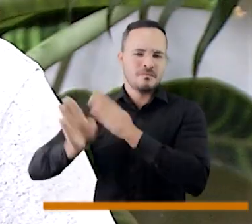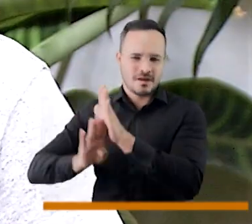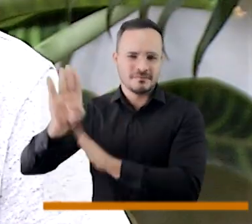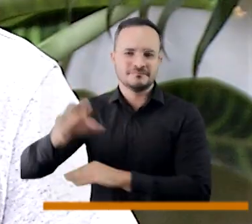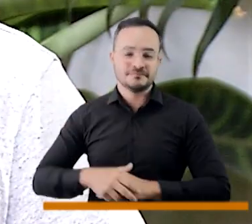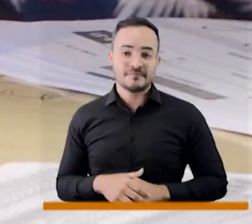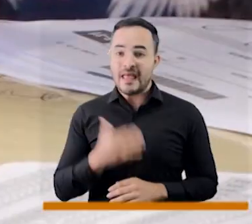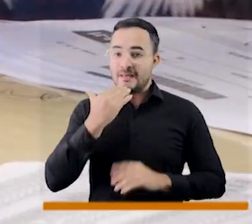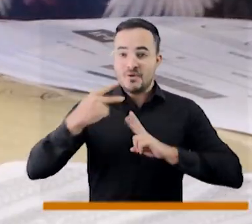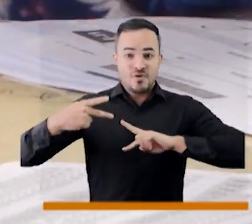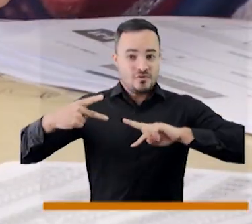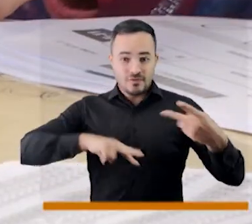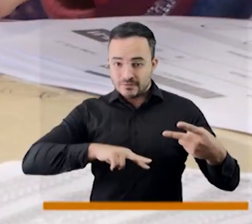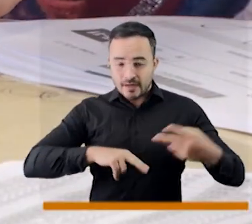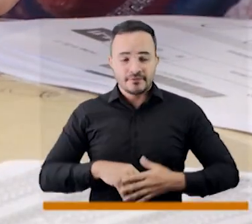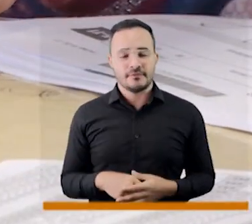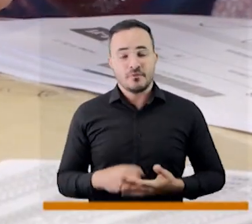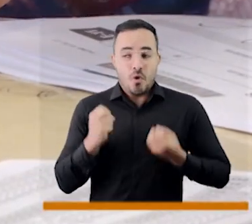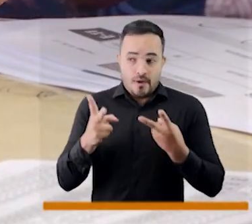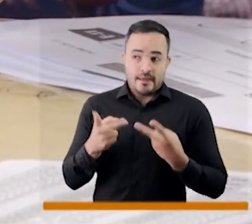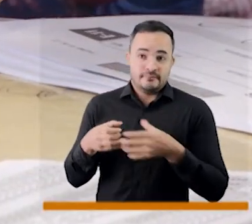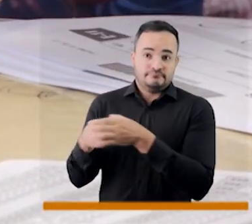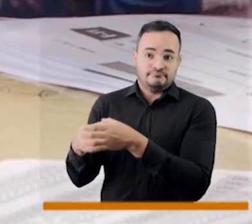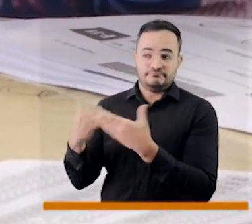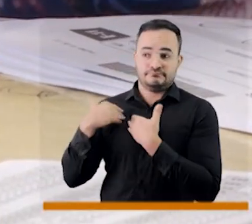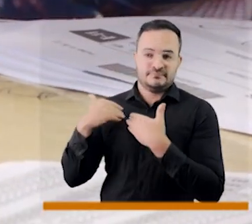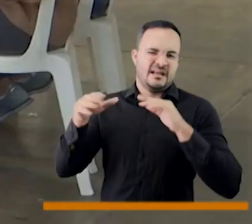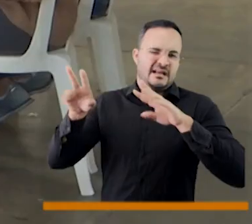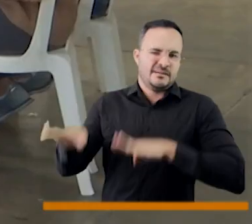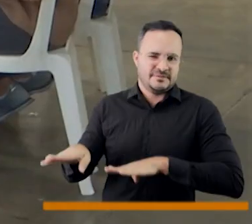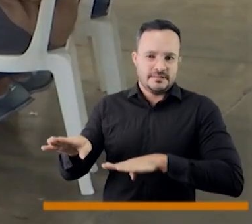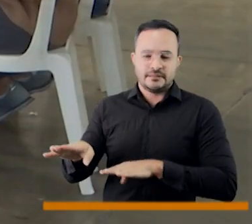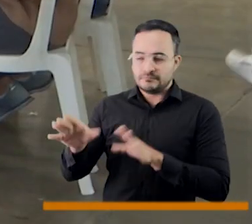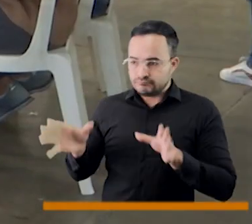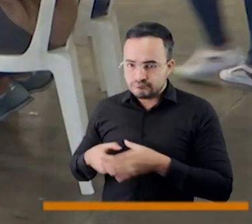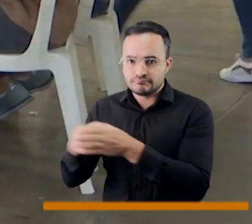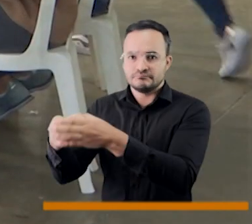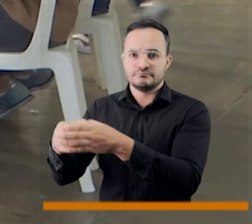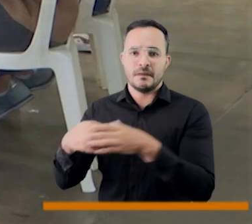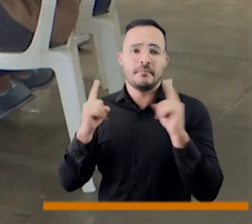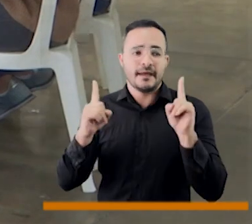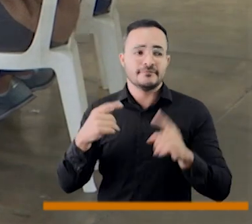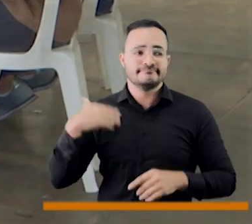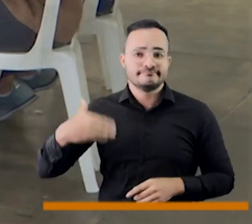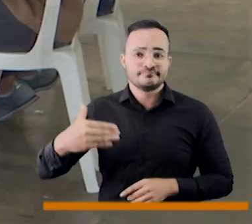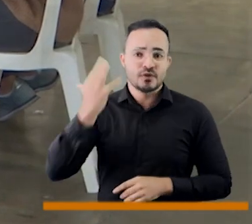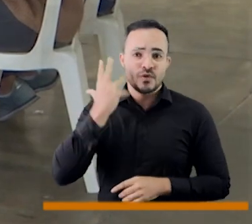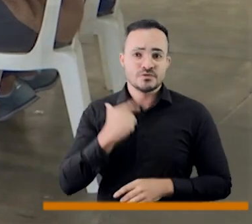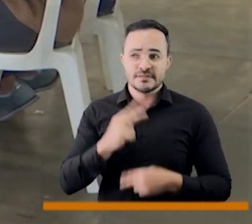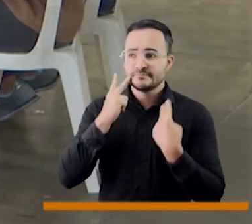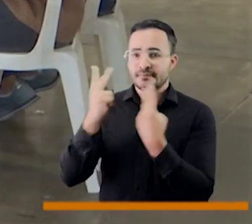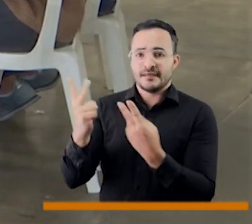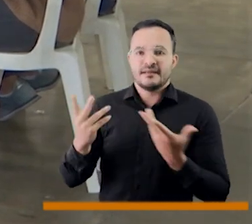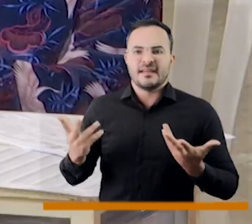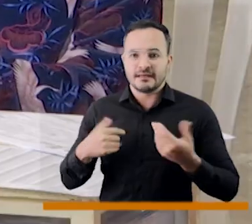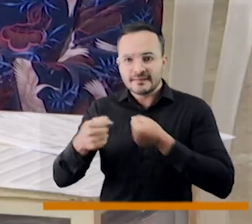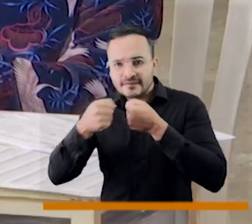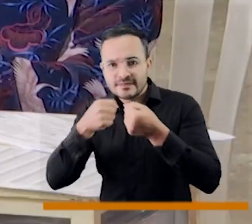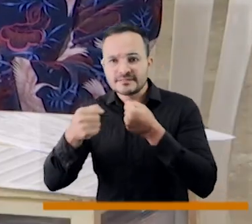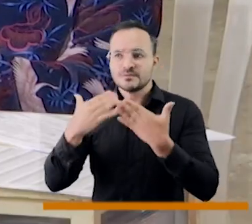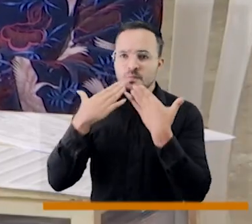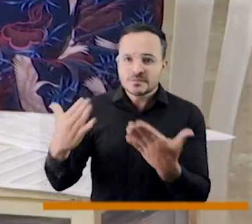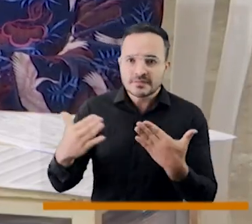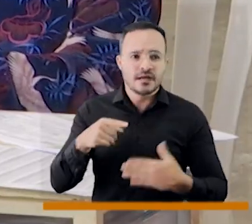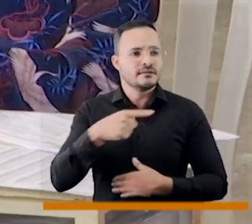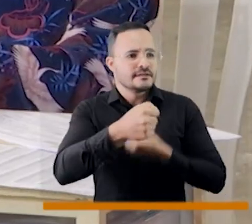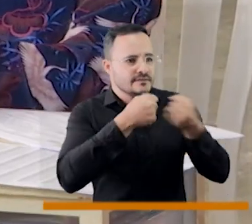avanzando. Porque de lo contrario, pues claro, efectivamente tenemos unos representantes allá, pero nos pasa lo que vemos todos los días, cuando se hacen las entrevistas, cuando